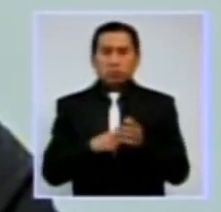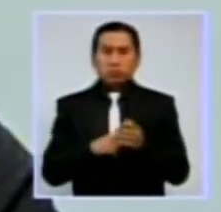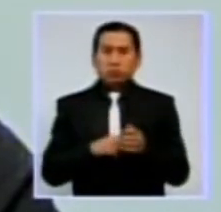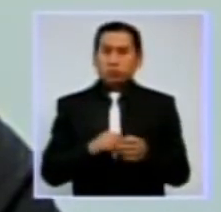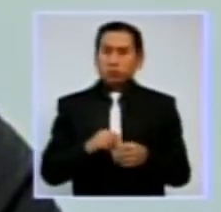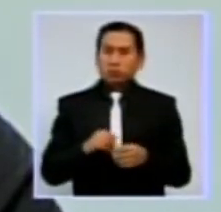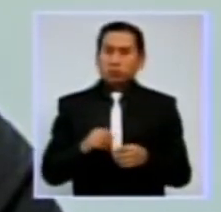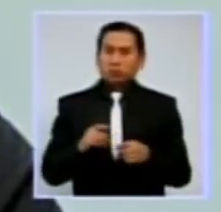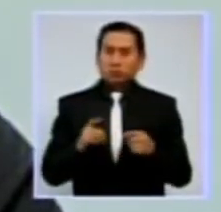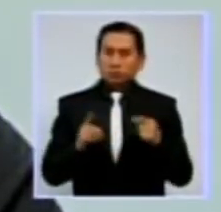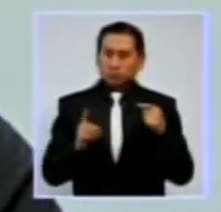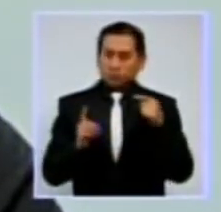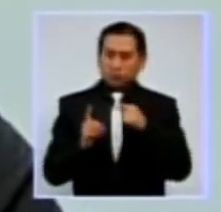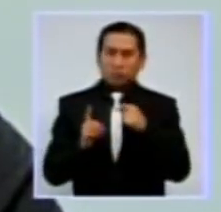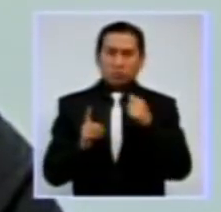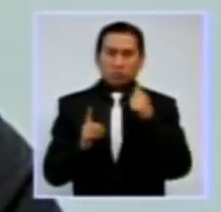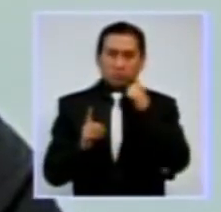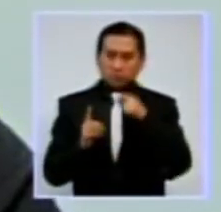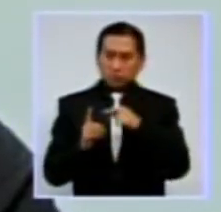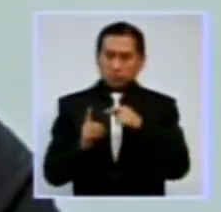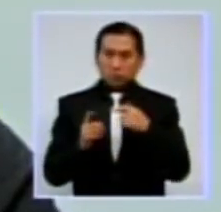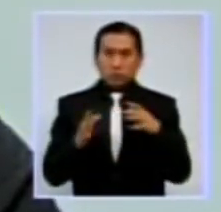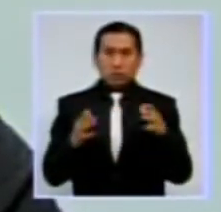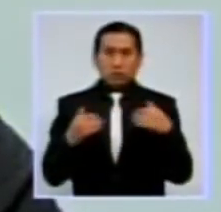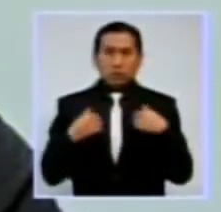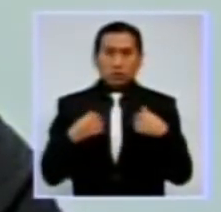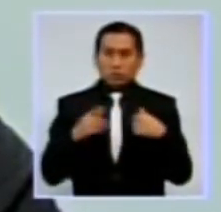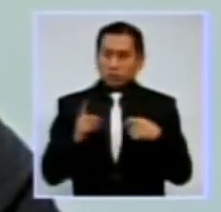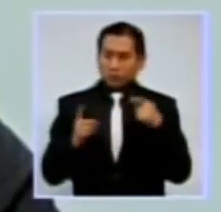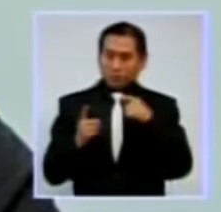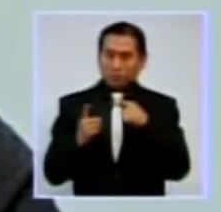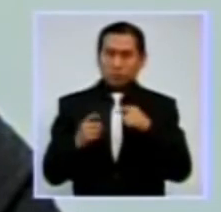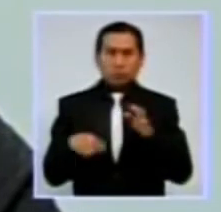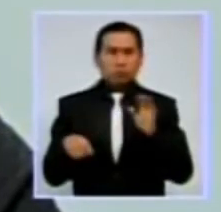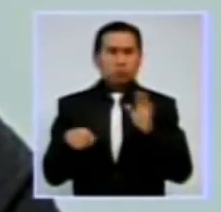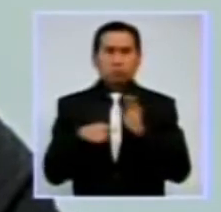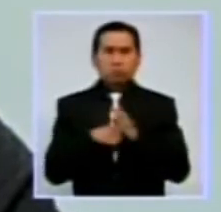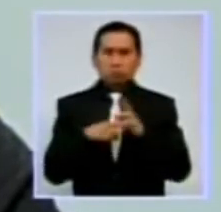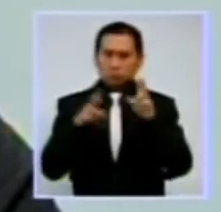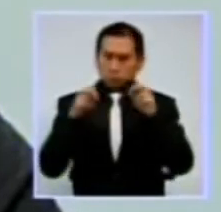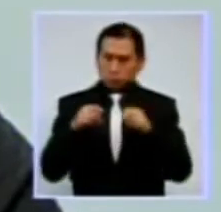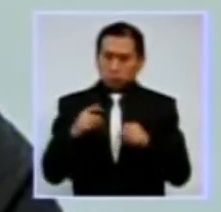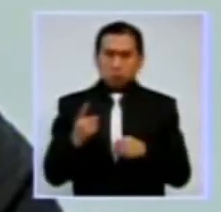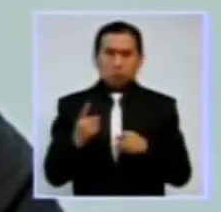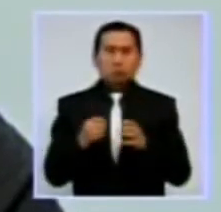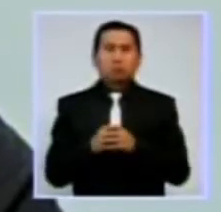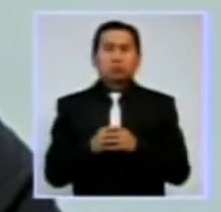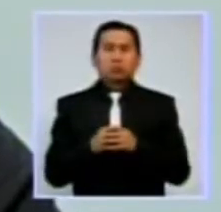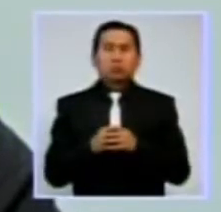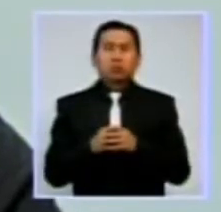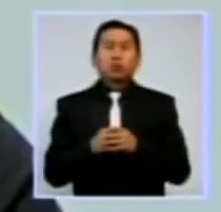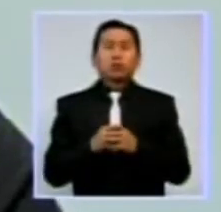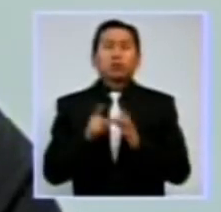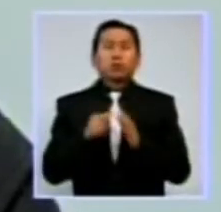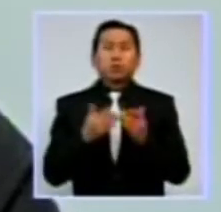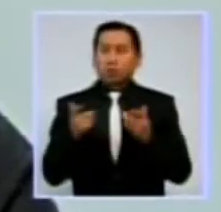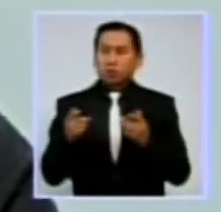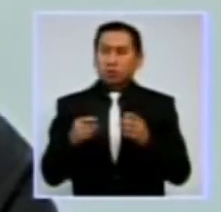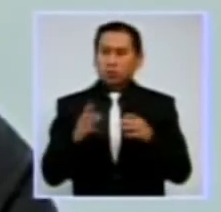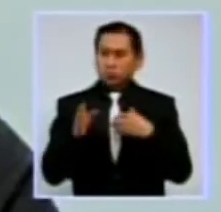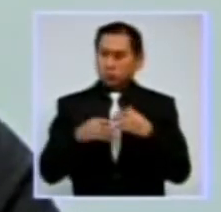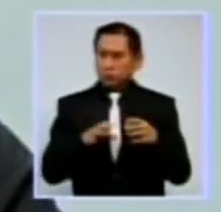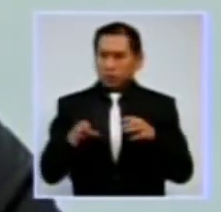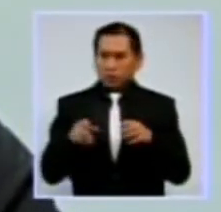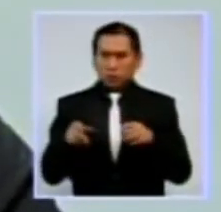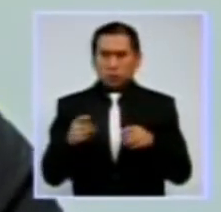paciente y ha dado la primera paciente de lo negativo se están haciendo todas